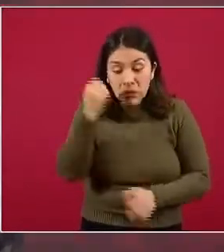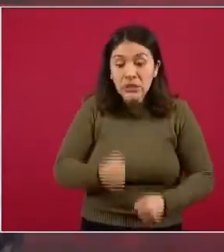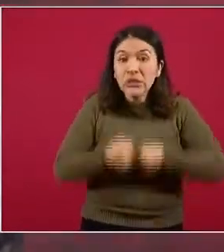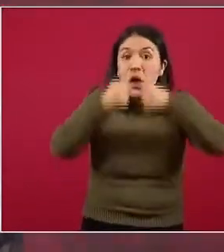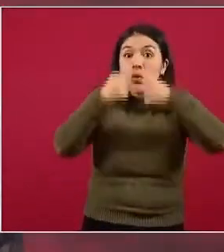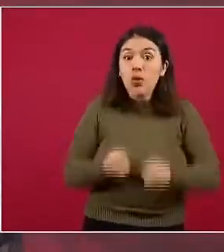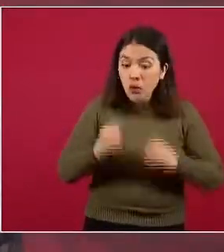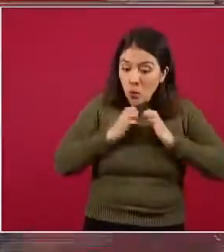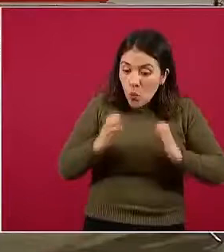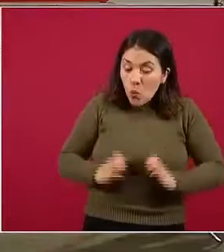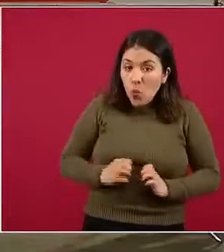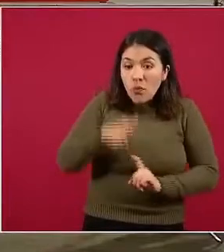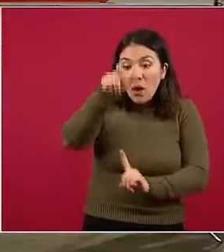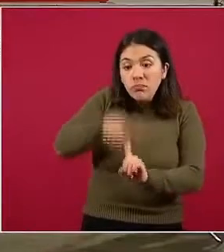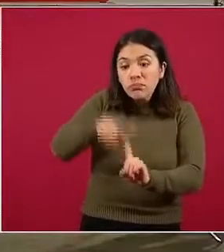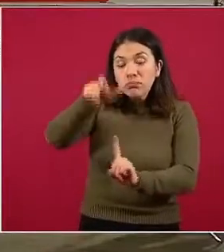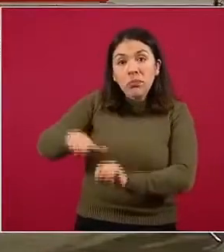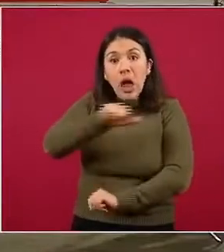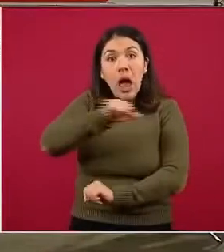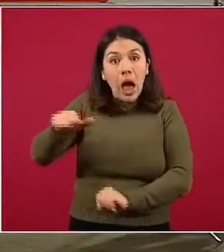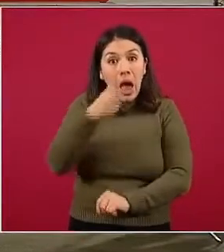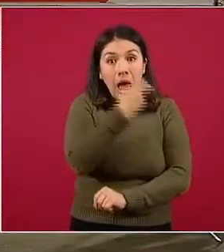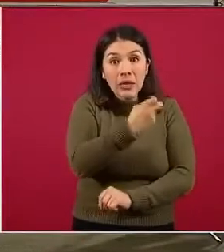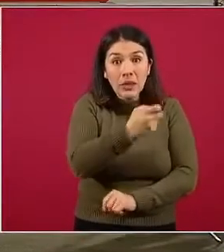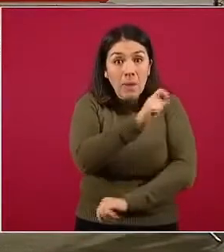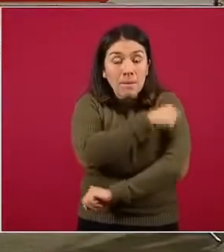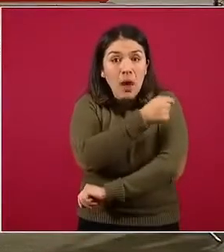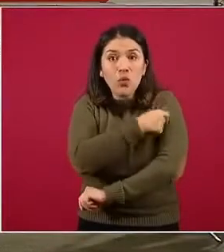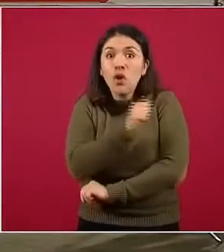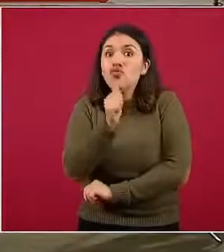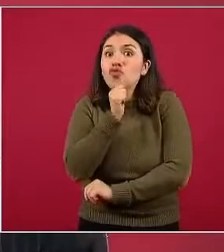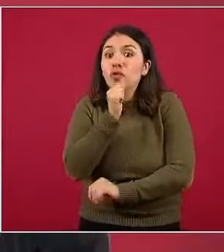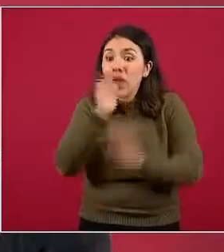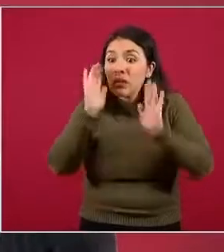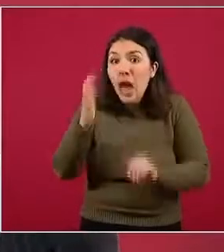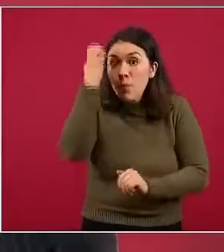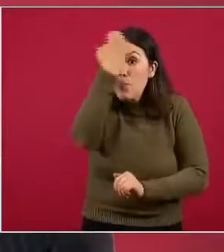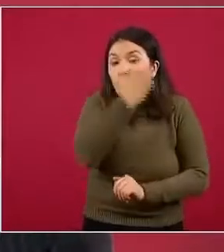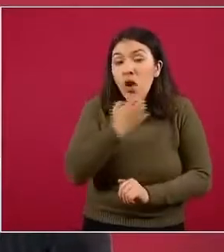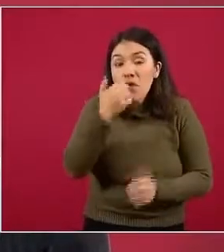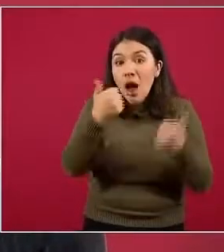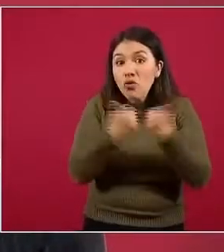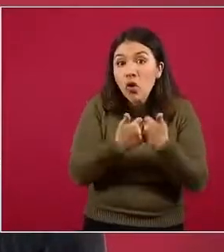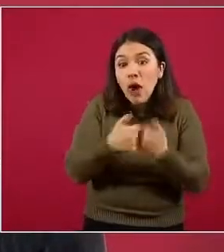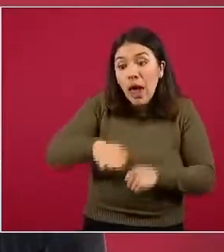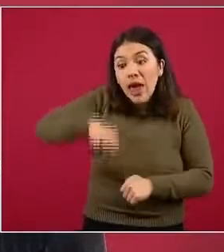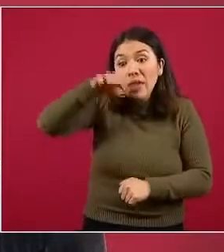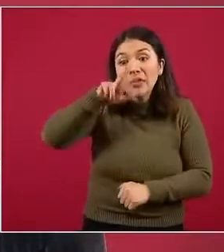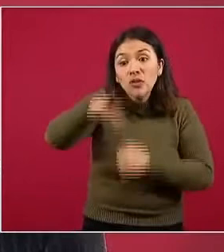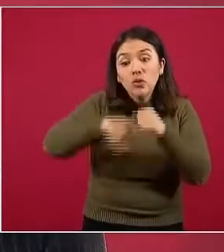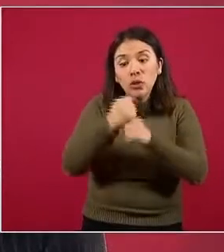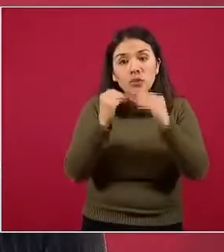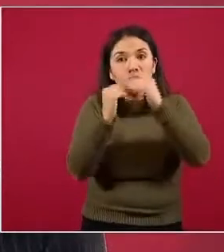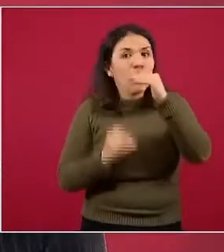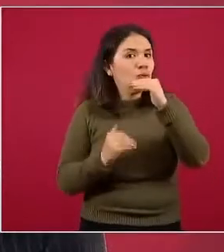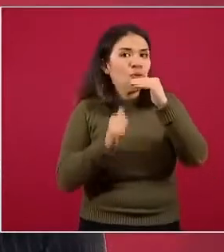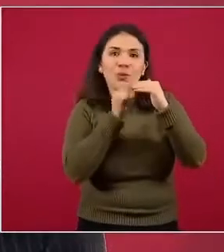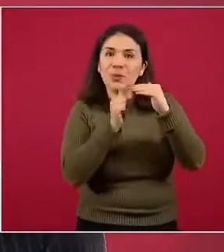seguridad de estos productos aún no ha sido probada directamente en menores de 18